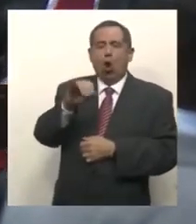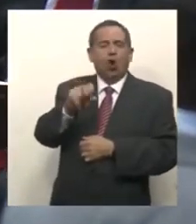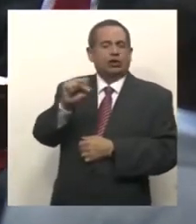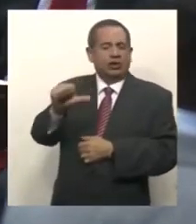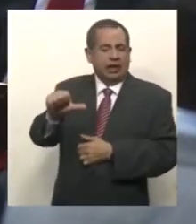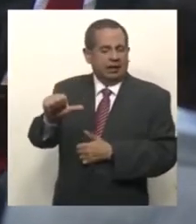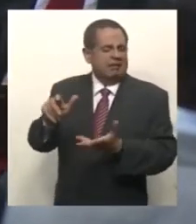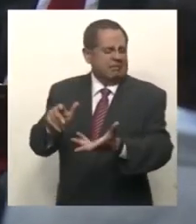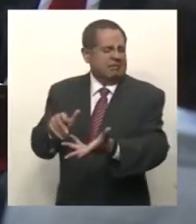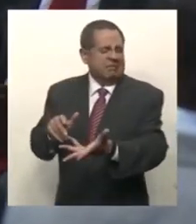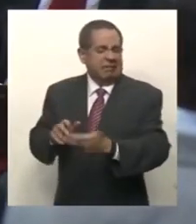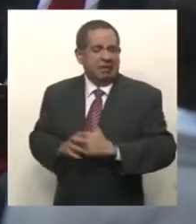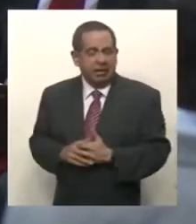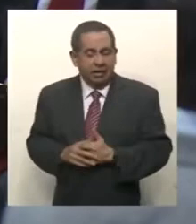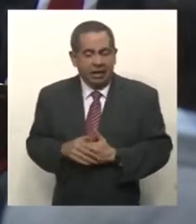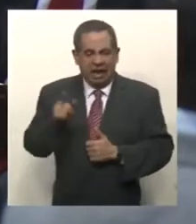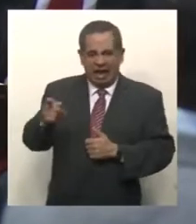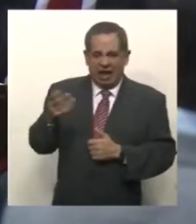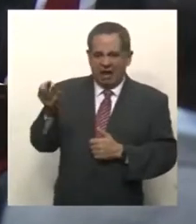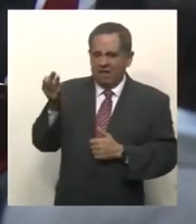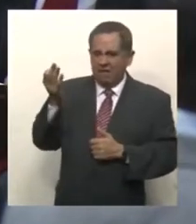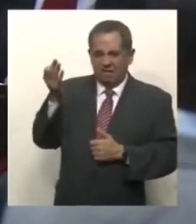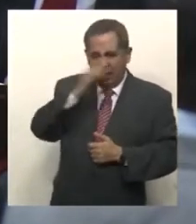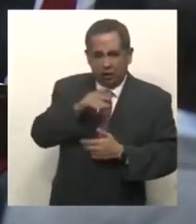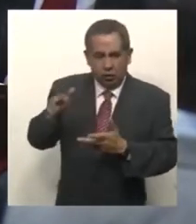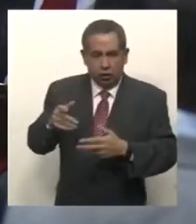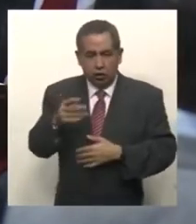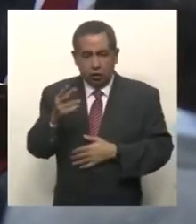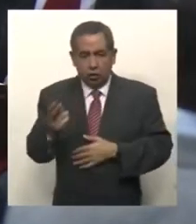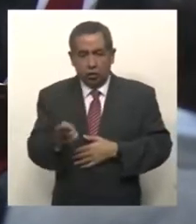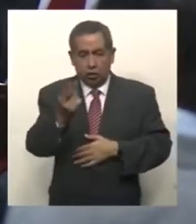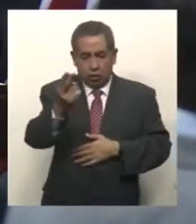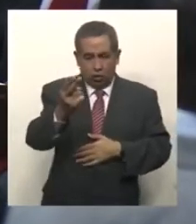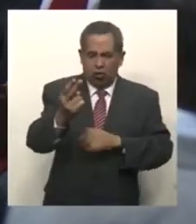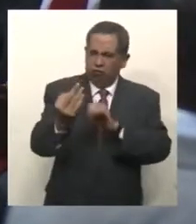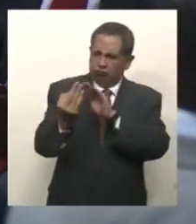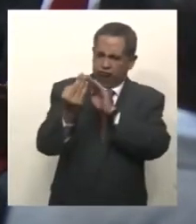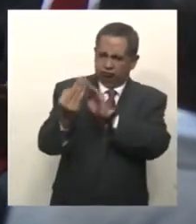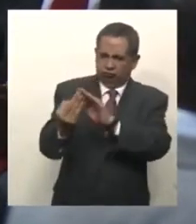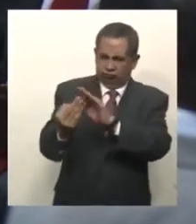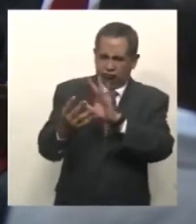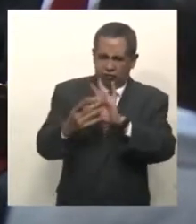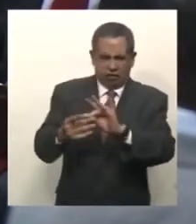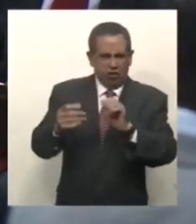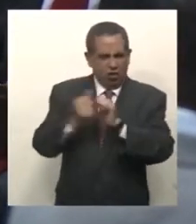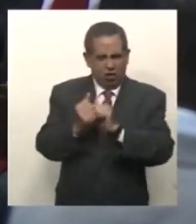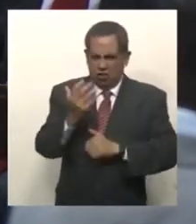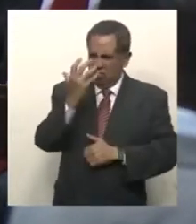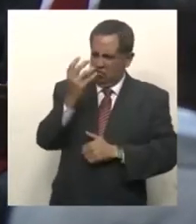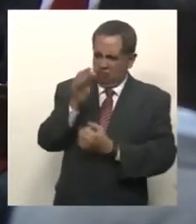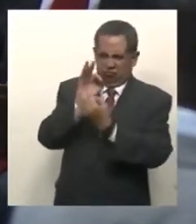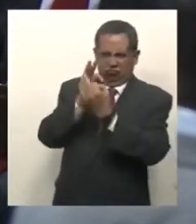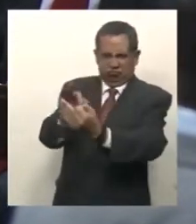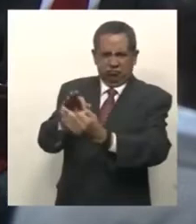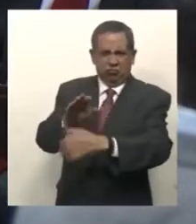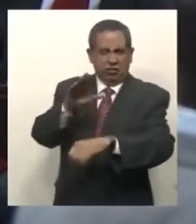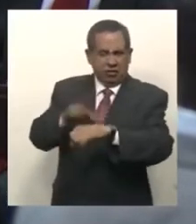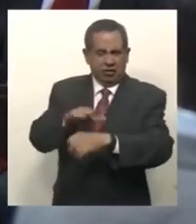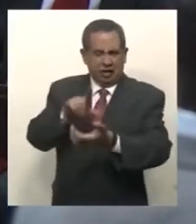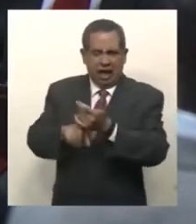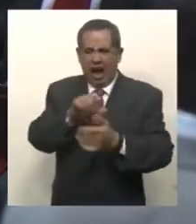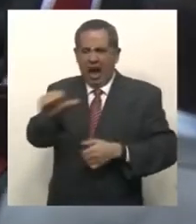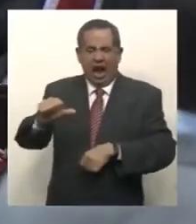recuerdo que hubo otro espurio que usted encaró con firmeza y virilidad llamado